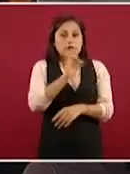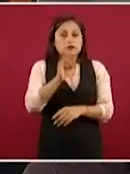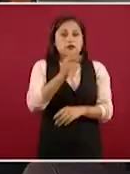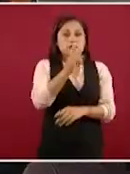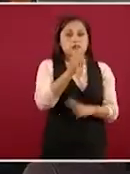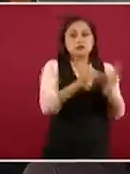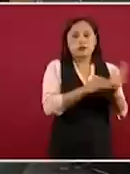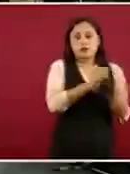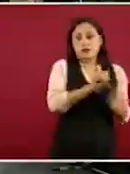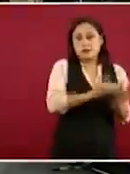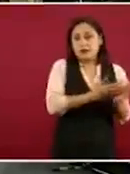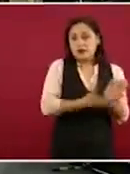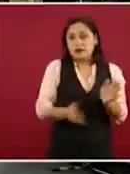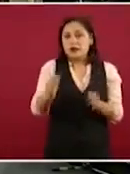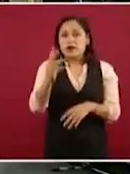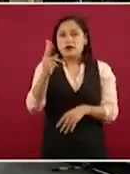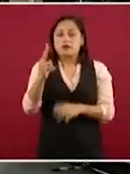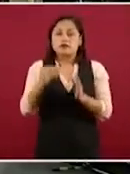2009 a 2012.